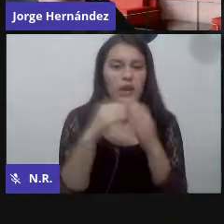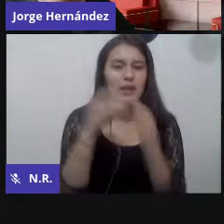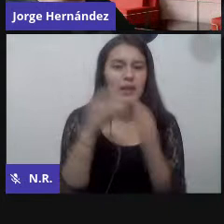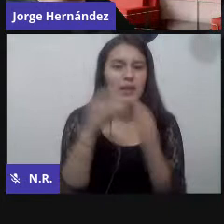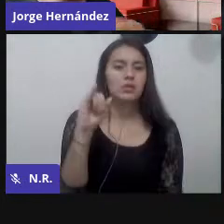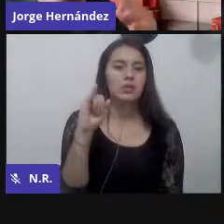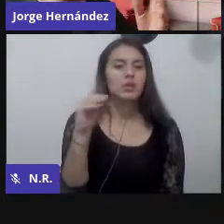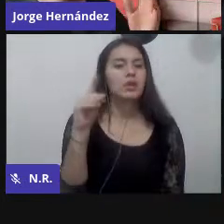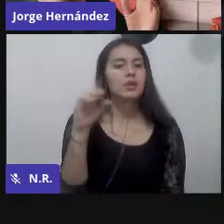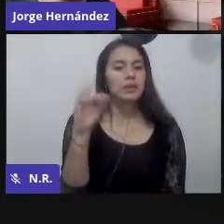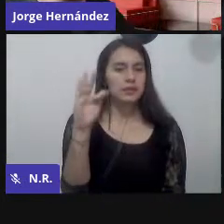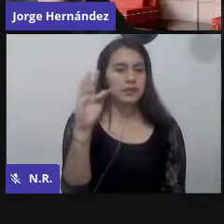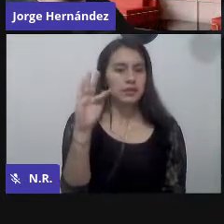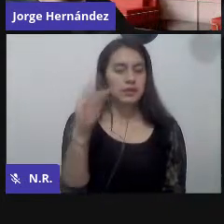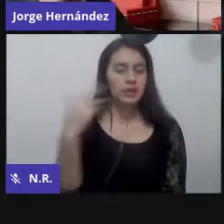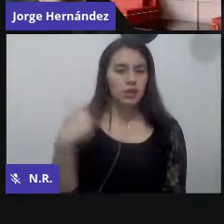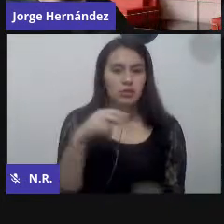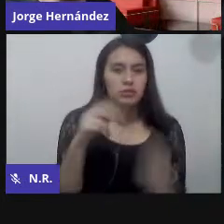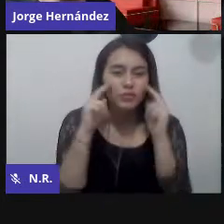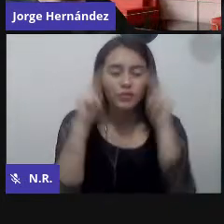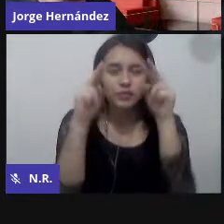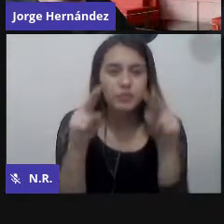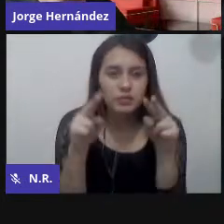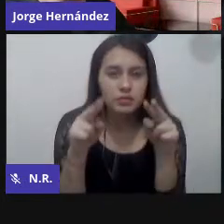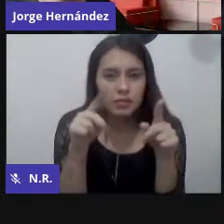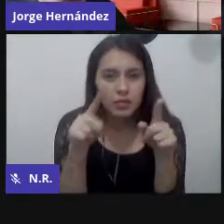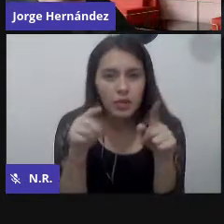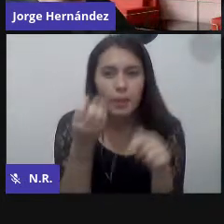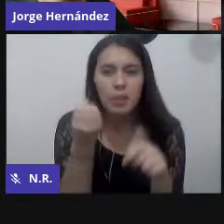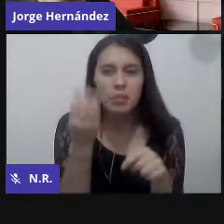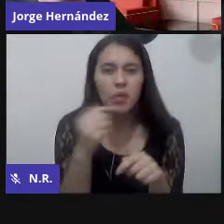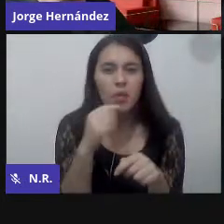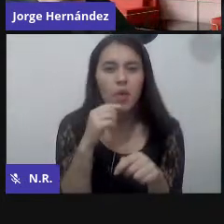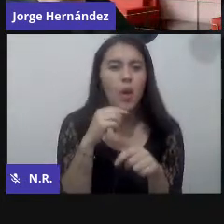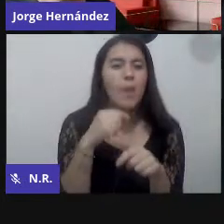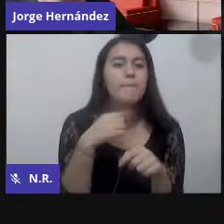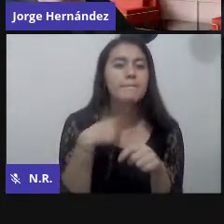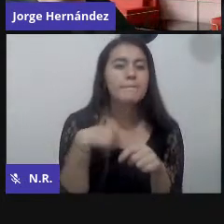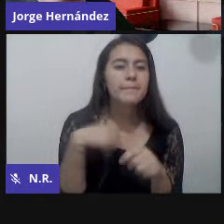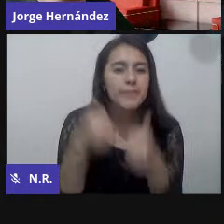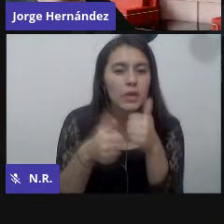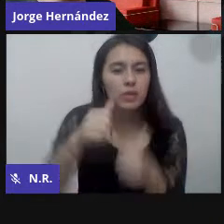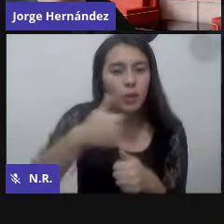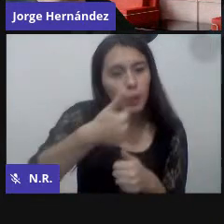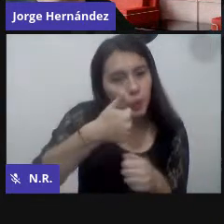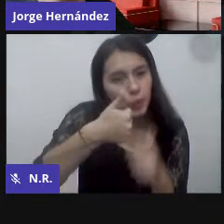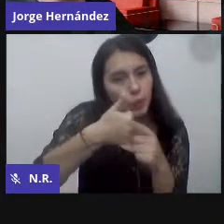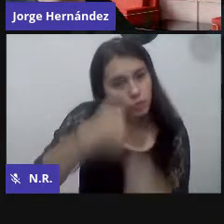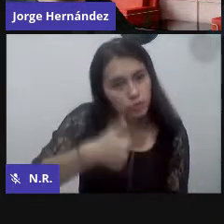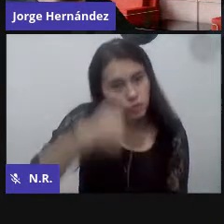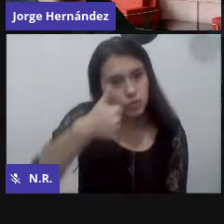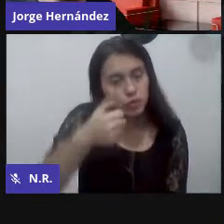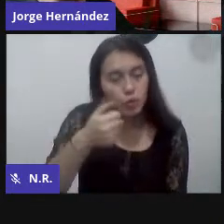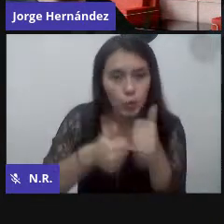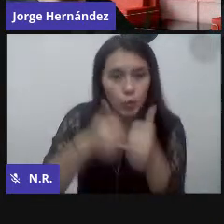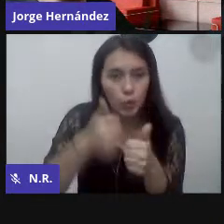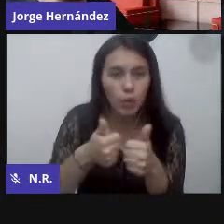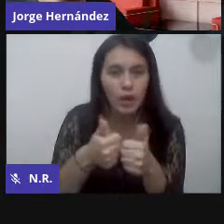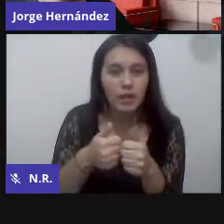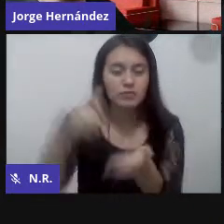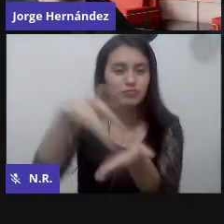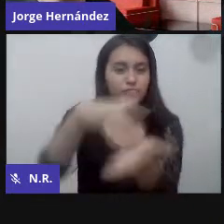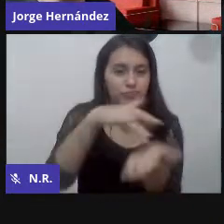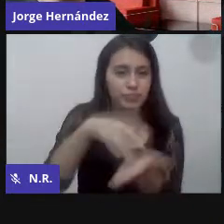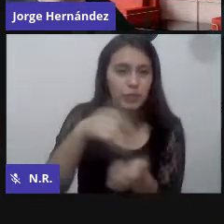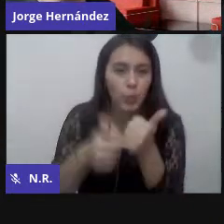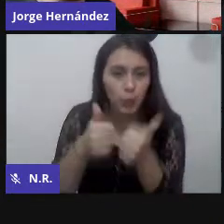donde estamos observando cuántos me gustas tiene, cuántas veces lo han visitado, interacciones,